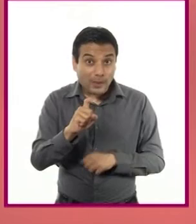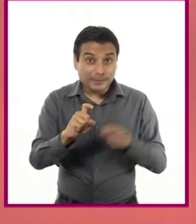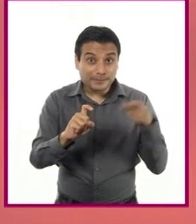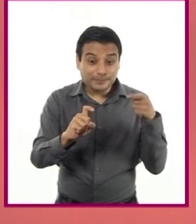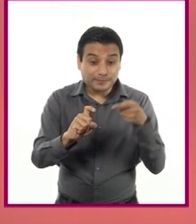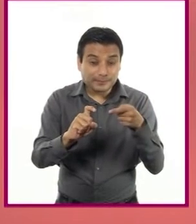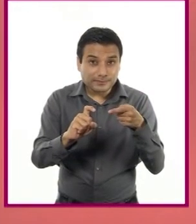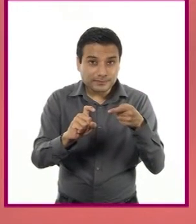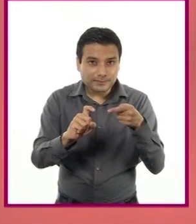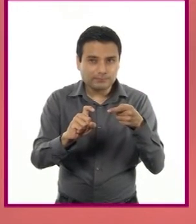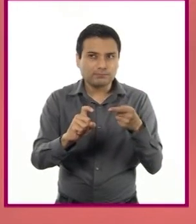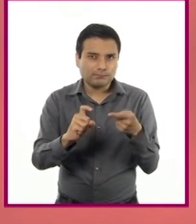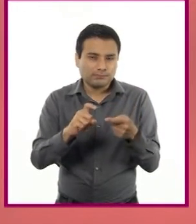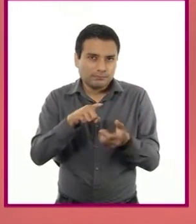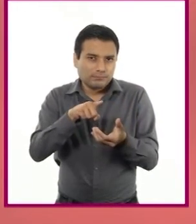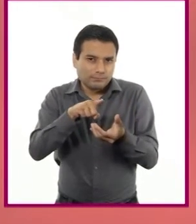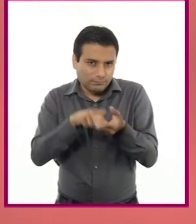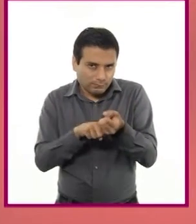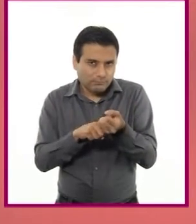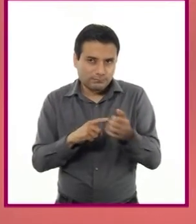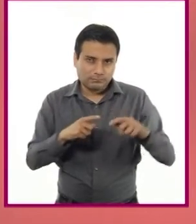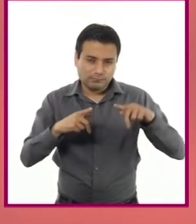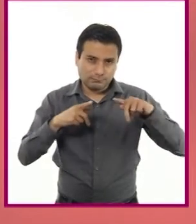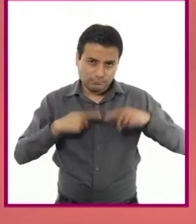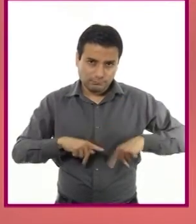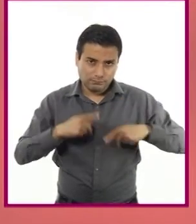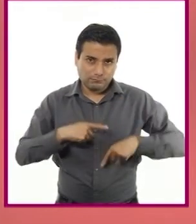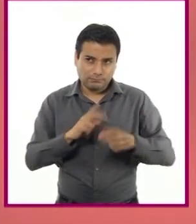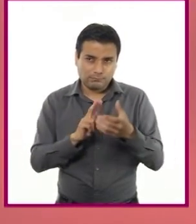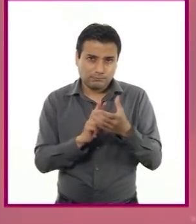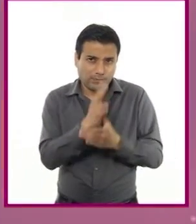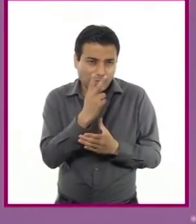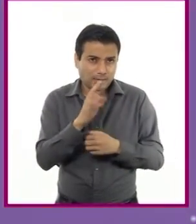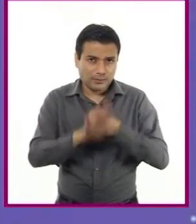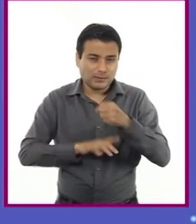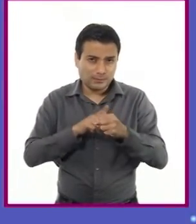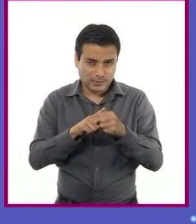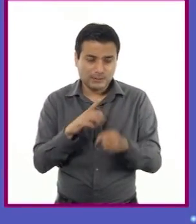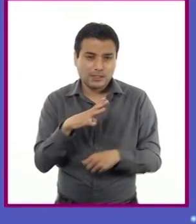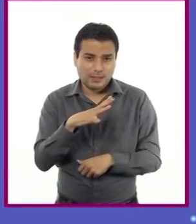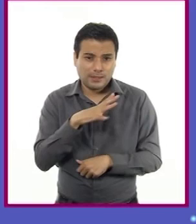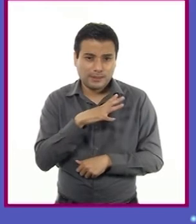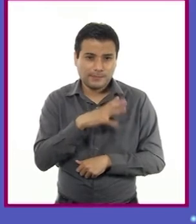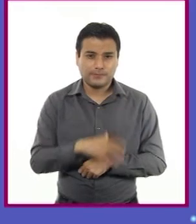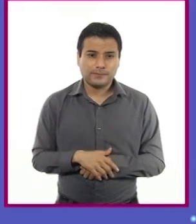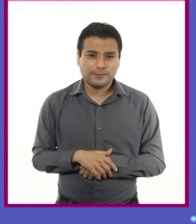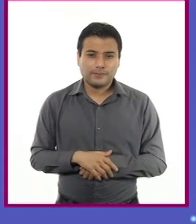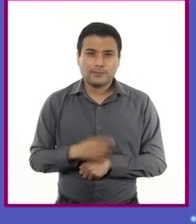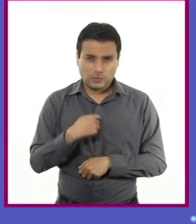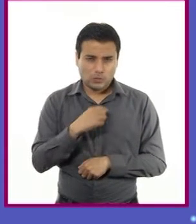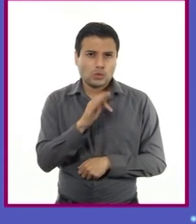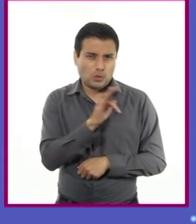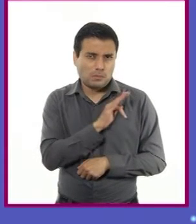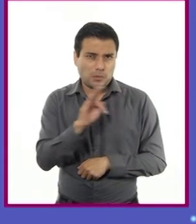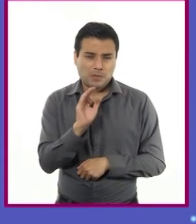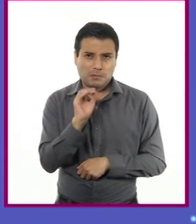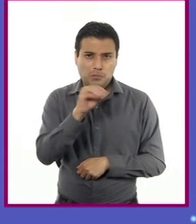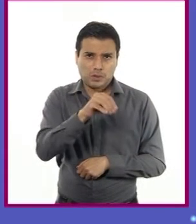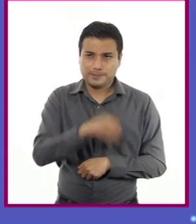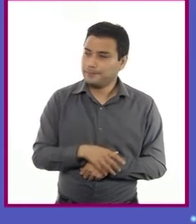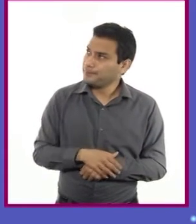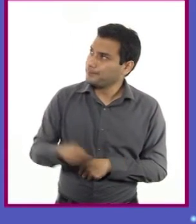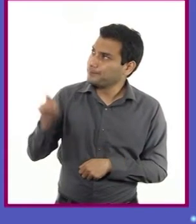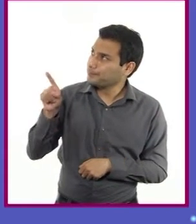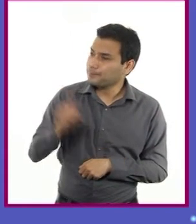de un organismo vivo, hecho que para nosotros es indispensable. Así que podemos poner el concepto